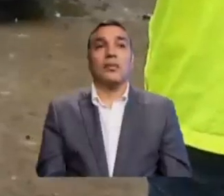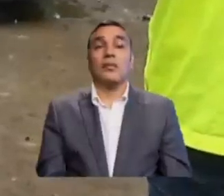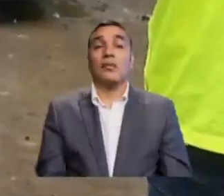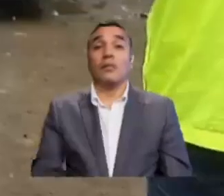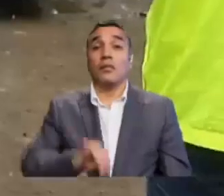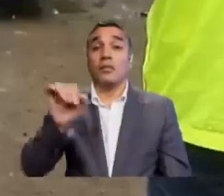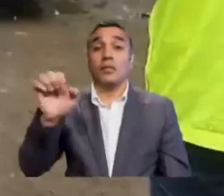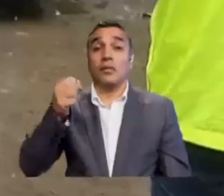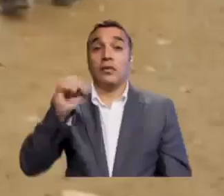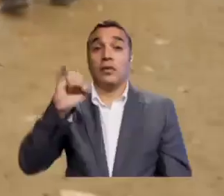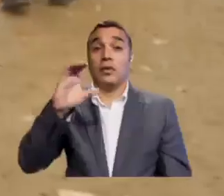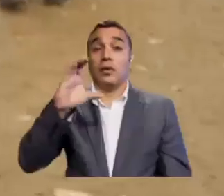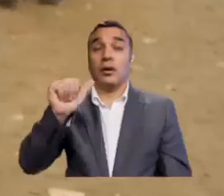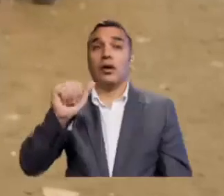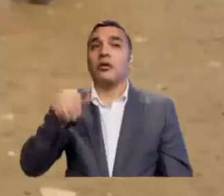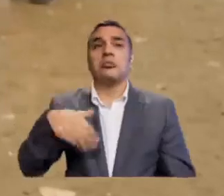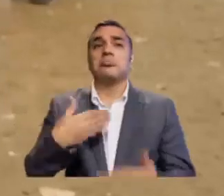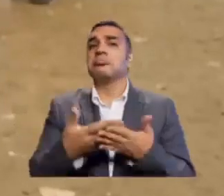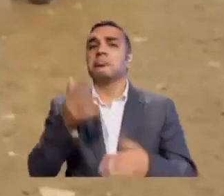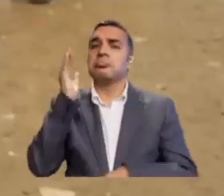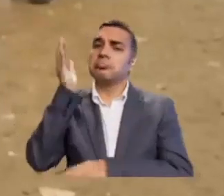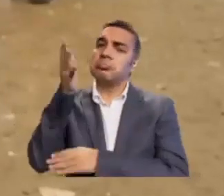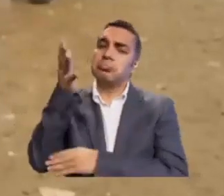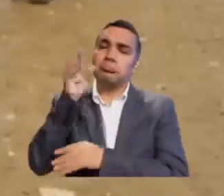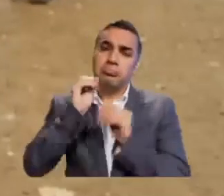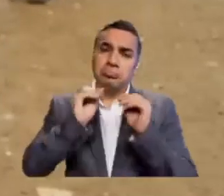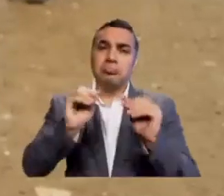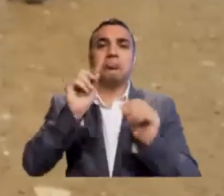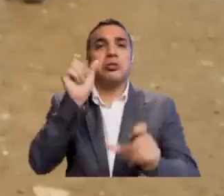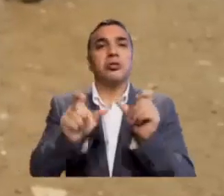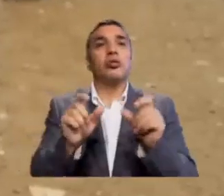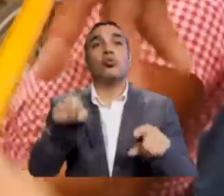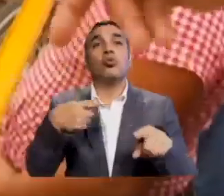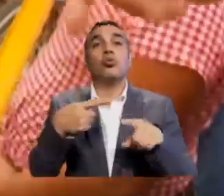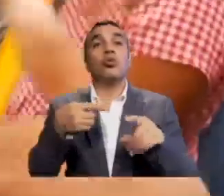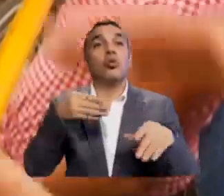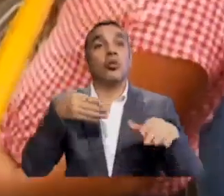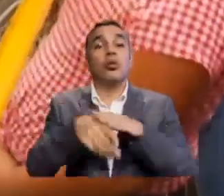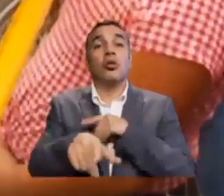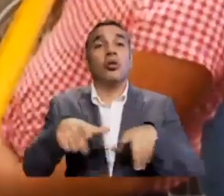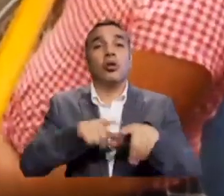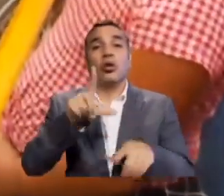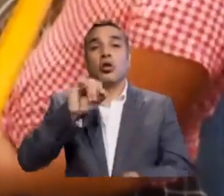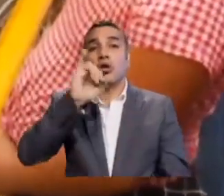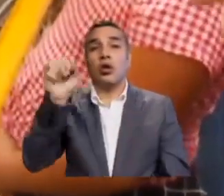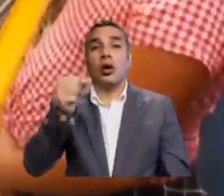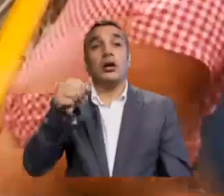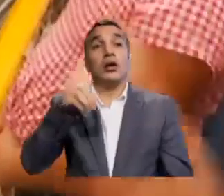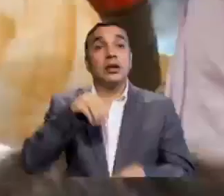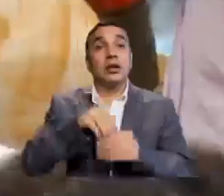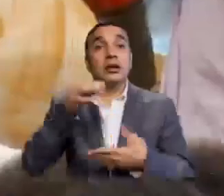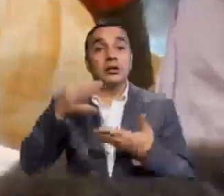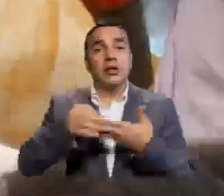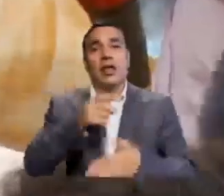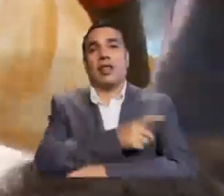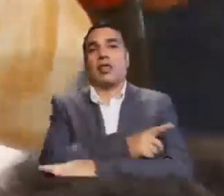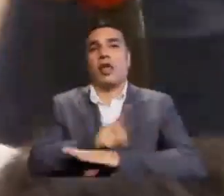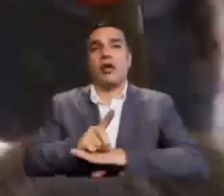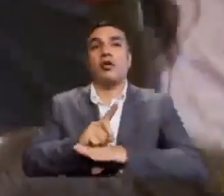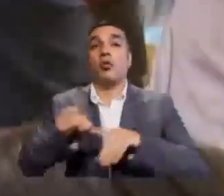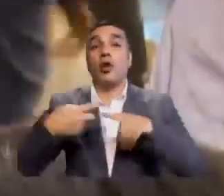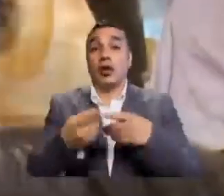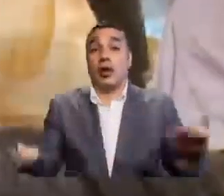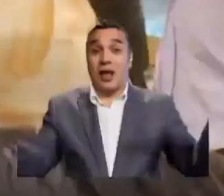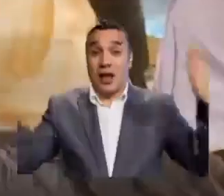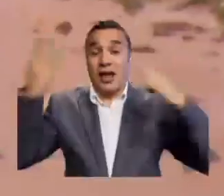Jessica Castro, de 36 años, daba una charla de productos a varias personas a la entrada de la parroquia Los Lojas, en el cantón Daule. Al terminar, fue sorprendida por